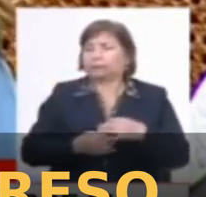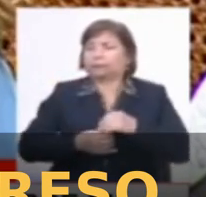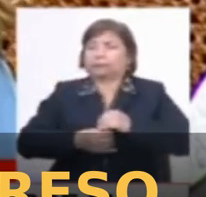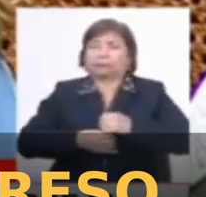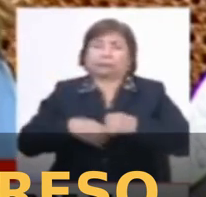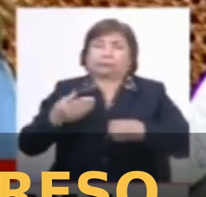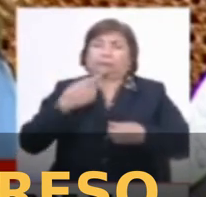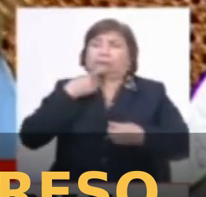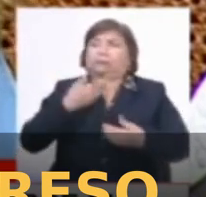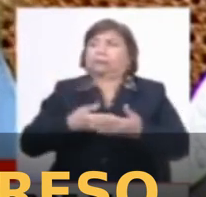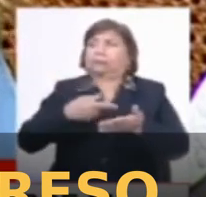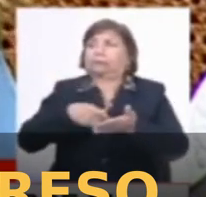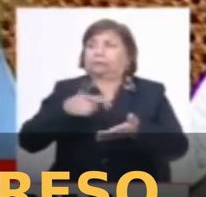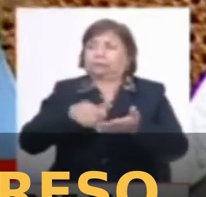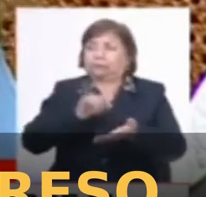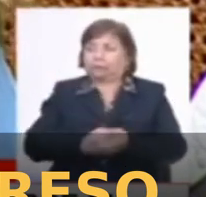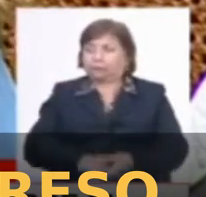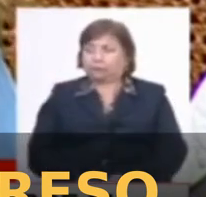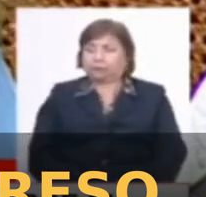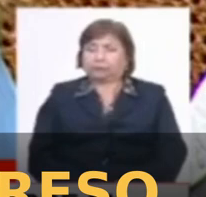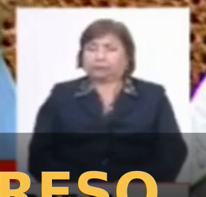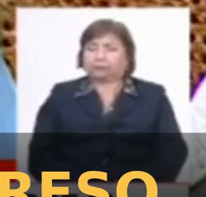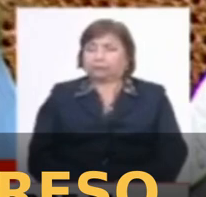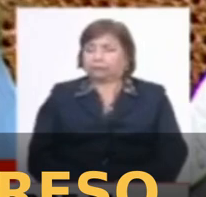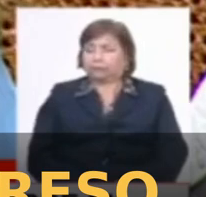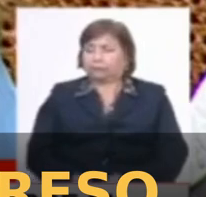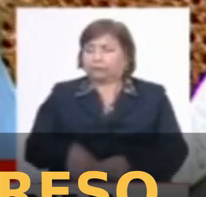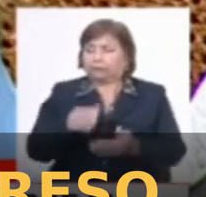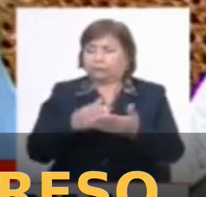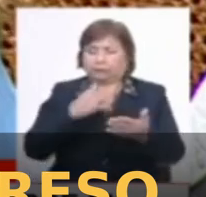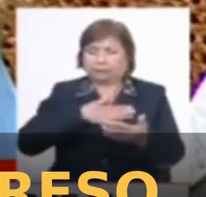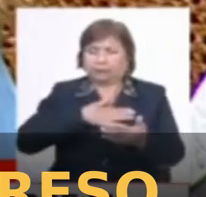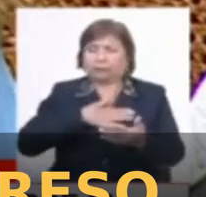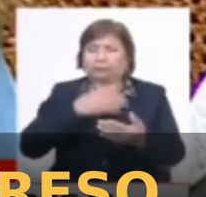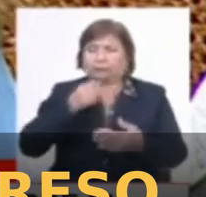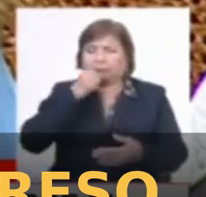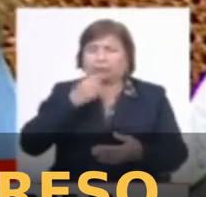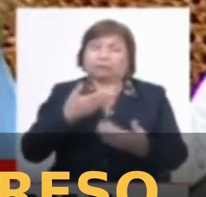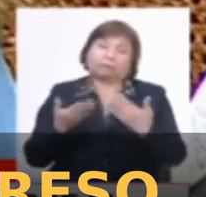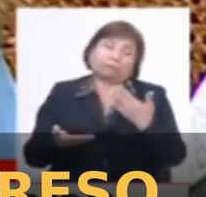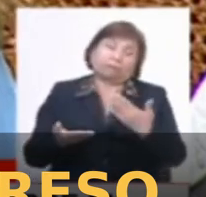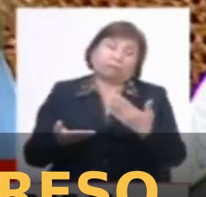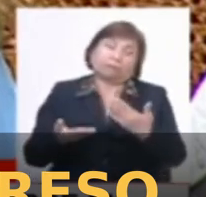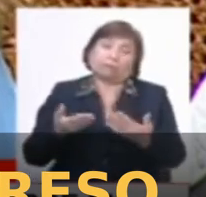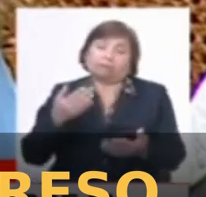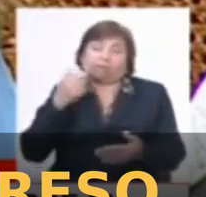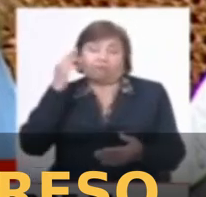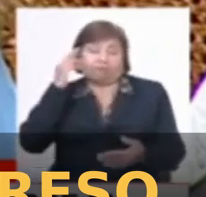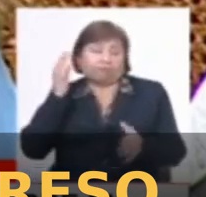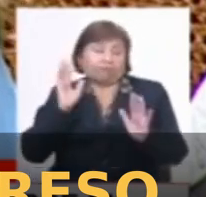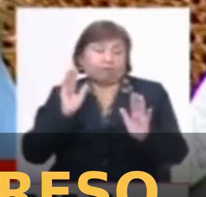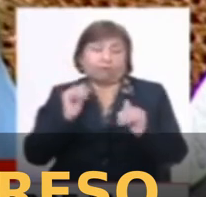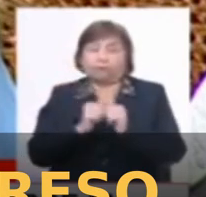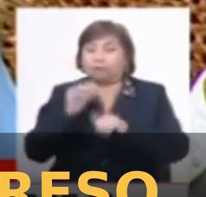siempre impulsaban designaciones y etcétera. Eso ha sido parte de mi declaración. Ahora, con respecto a